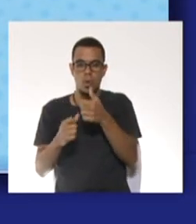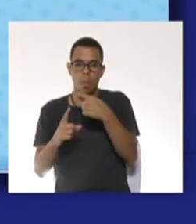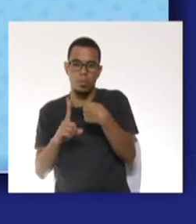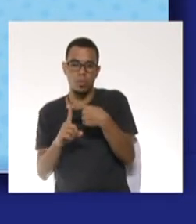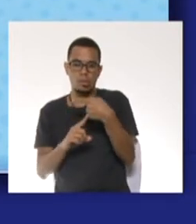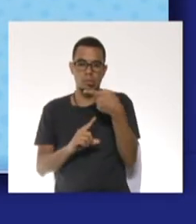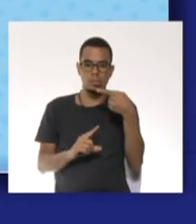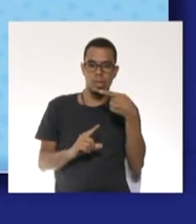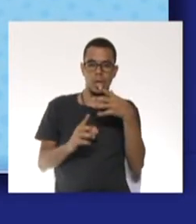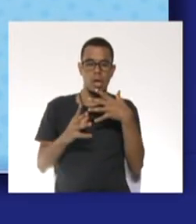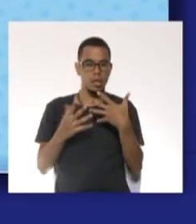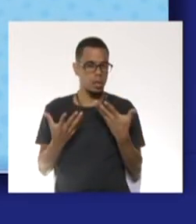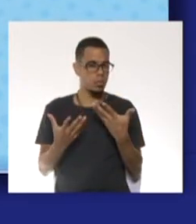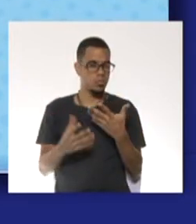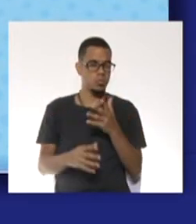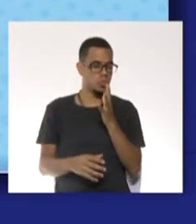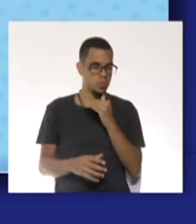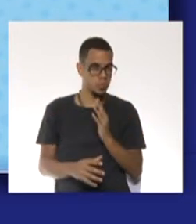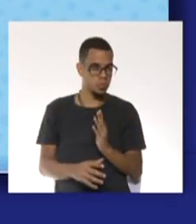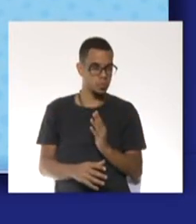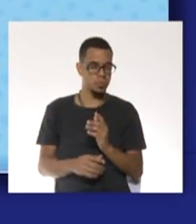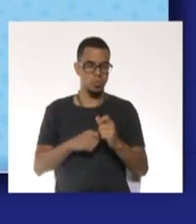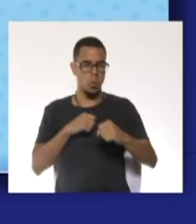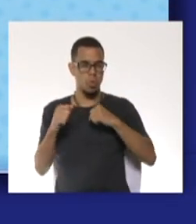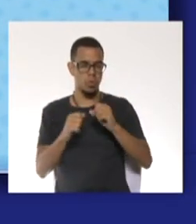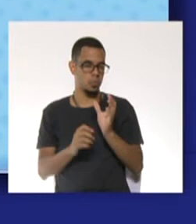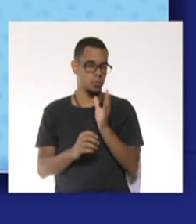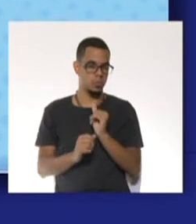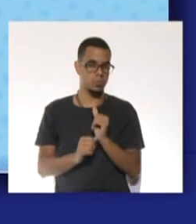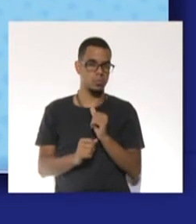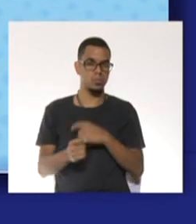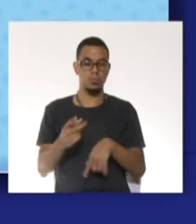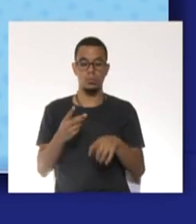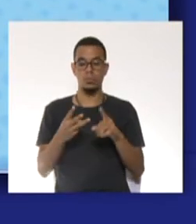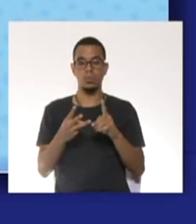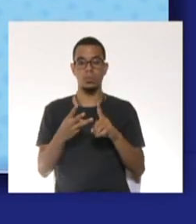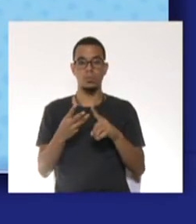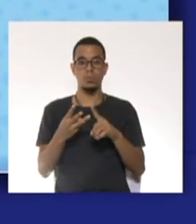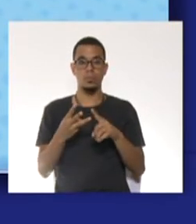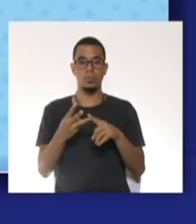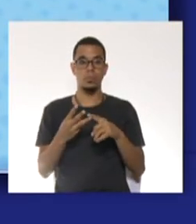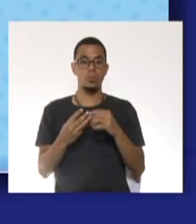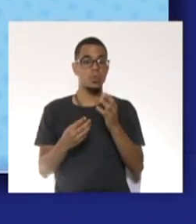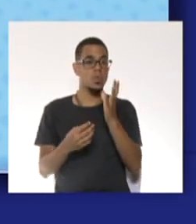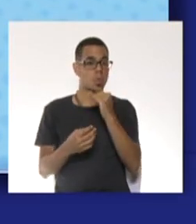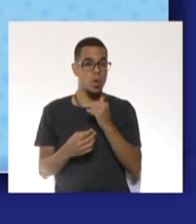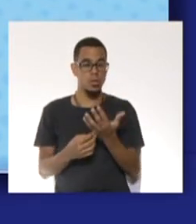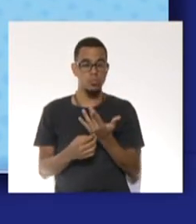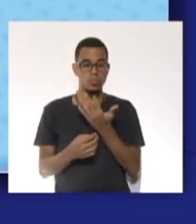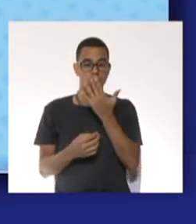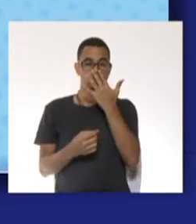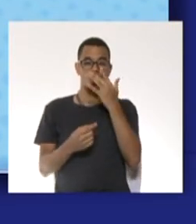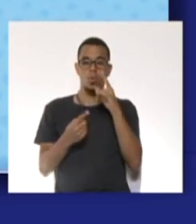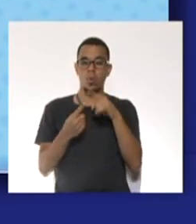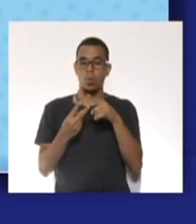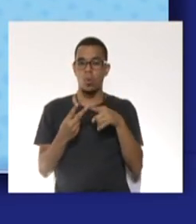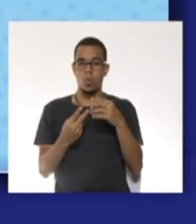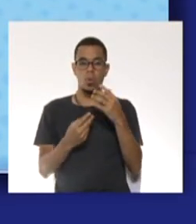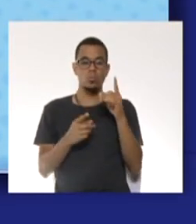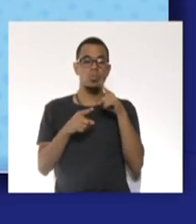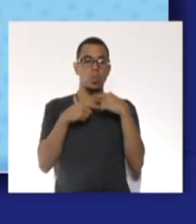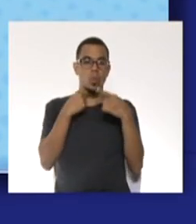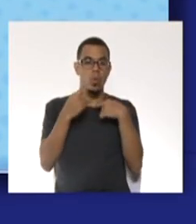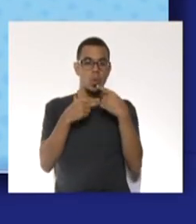de mencionar. Además, son incoloros, inoloros, insípidos, no inflamables